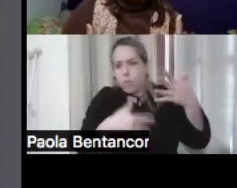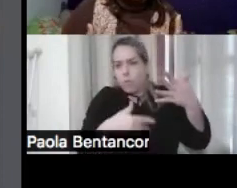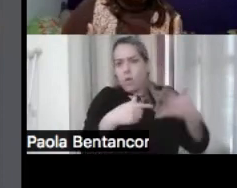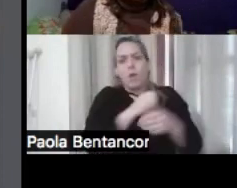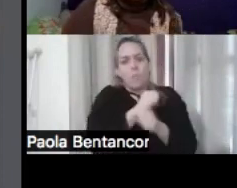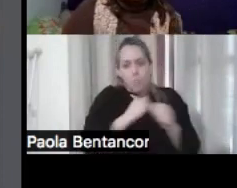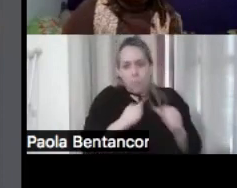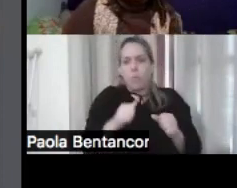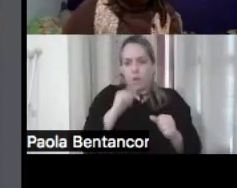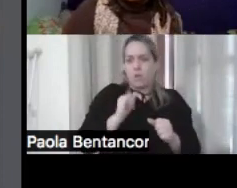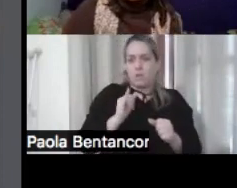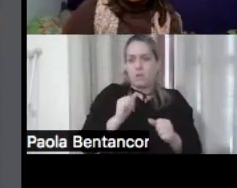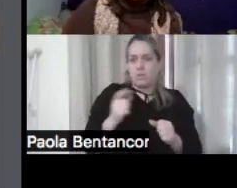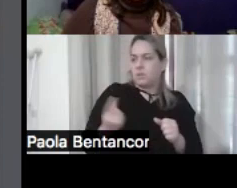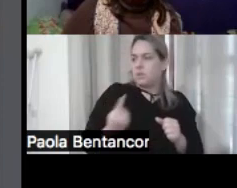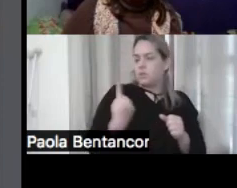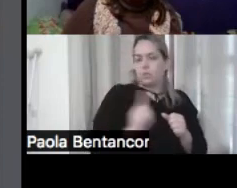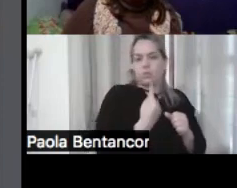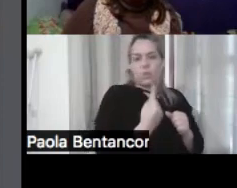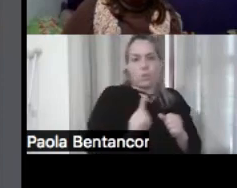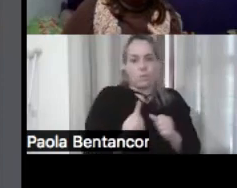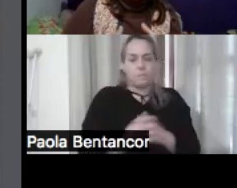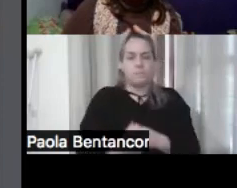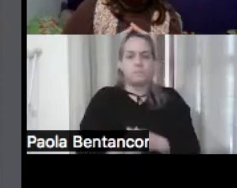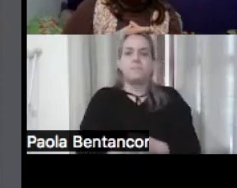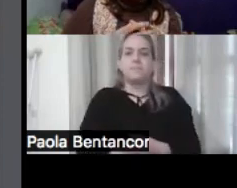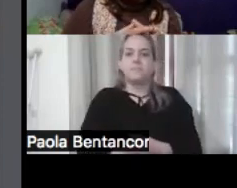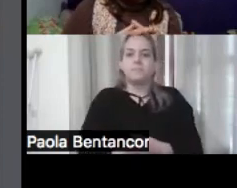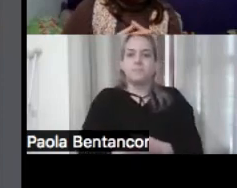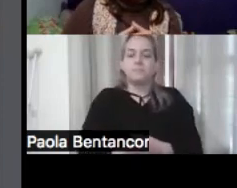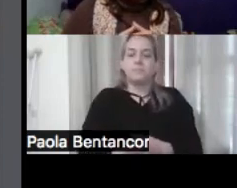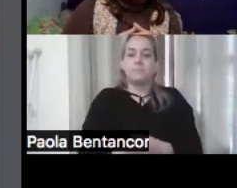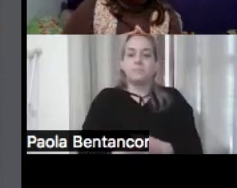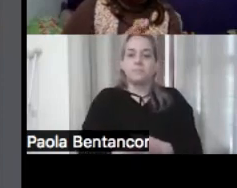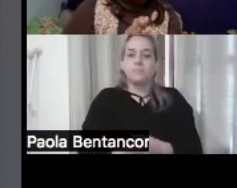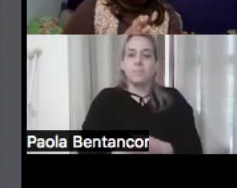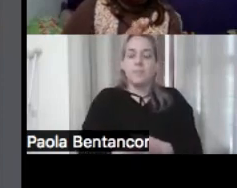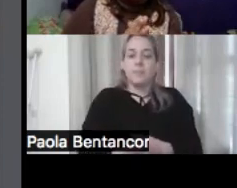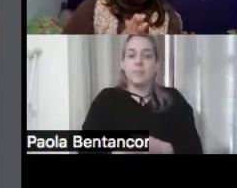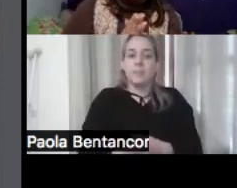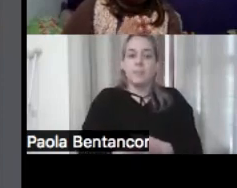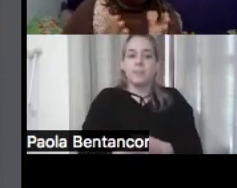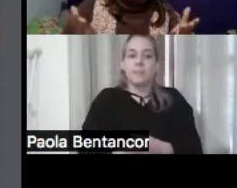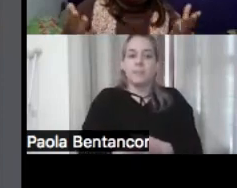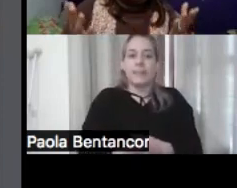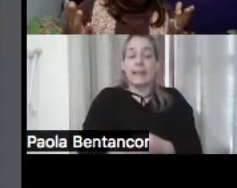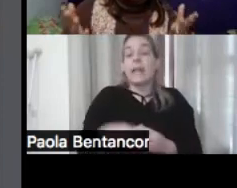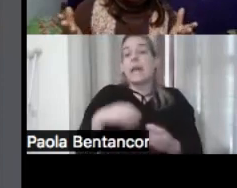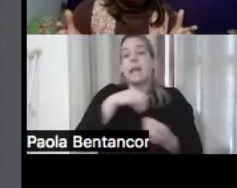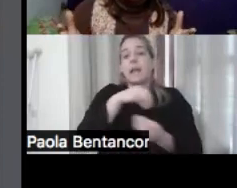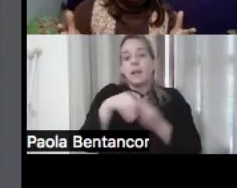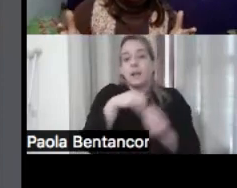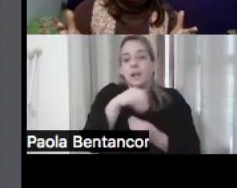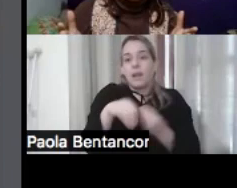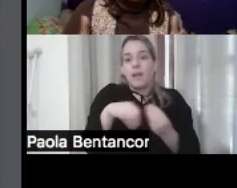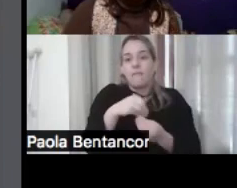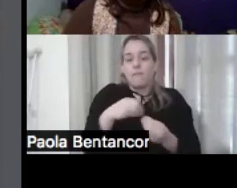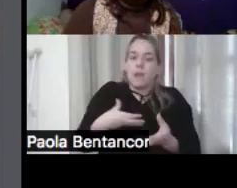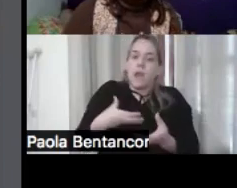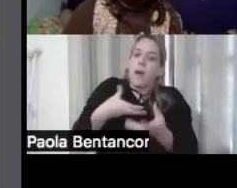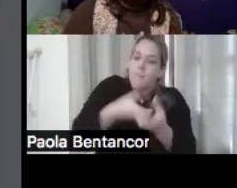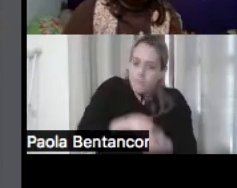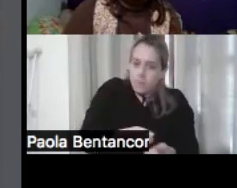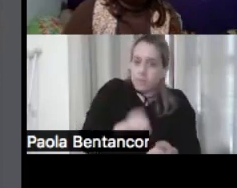la persona pueda desempeñarse en las ocupaciones de la vida. En este tipo de intervenciones, la familia está vista como una unidad de